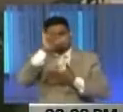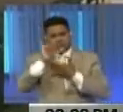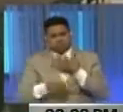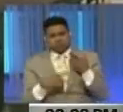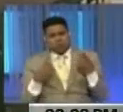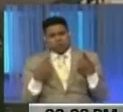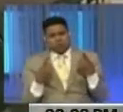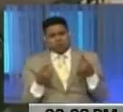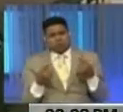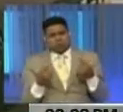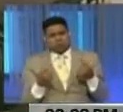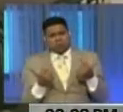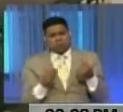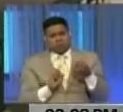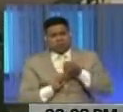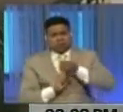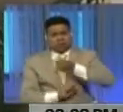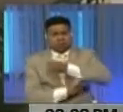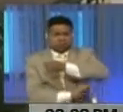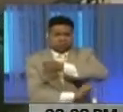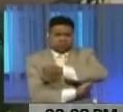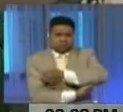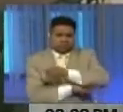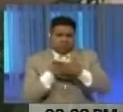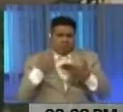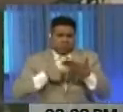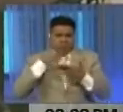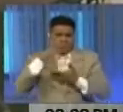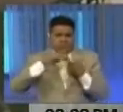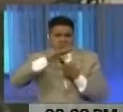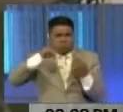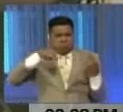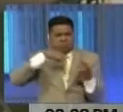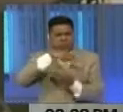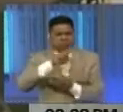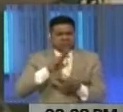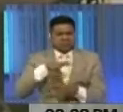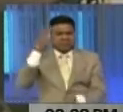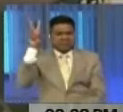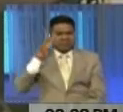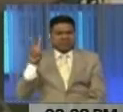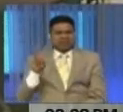económico basado en un plan revolucionario de un país revolucionario.